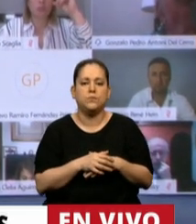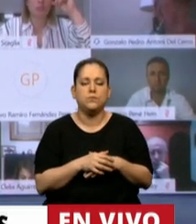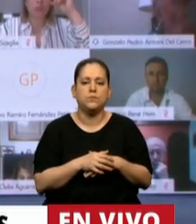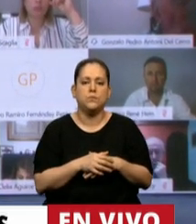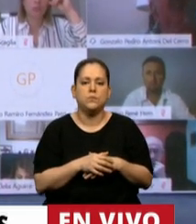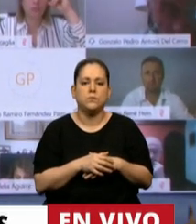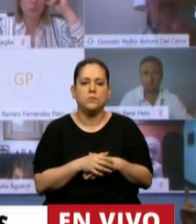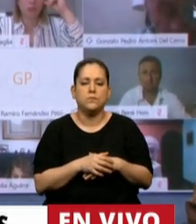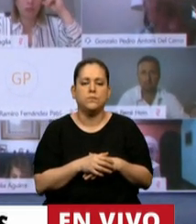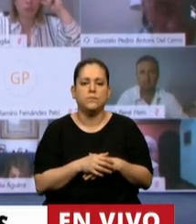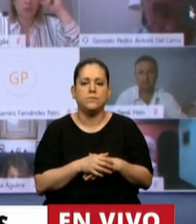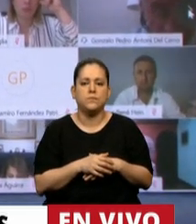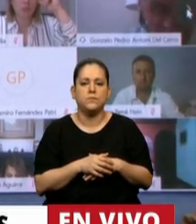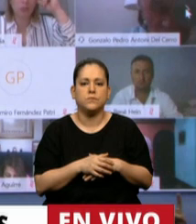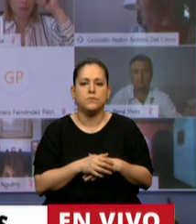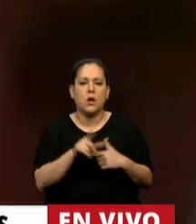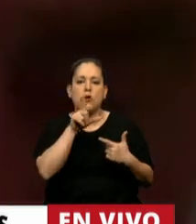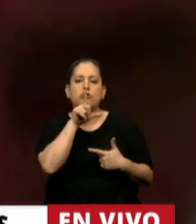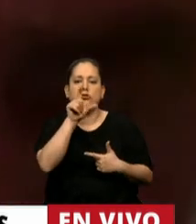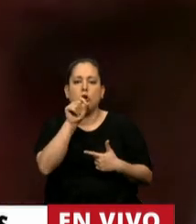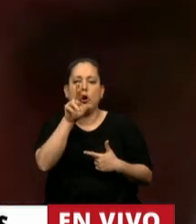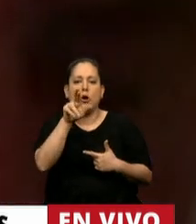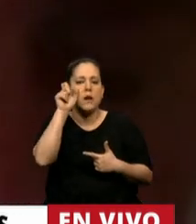Gonzalo torelo afirmativo